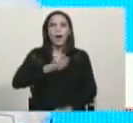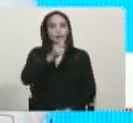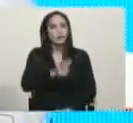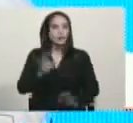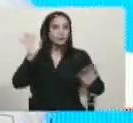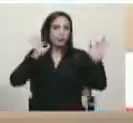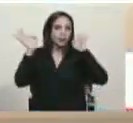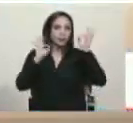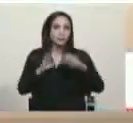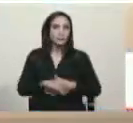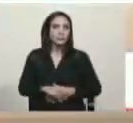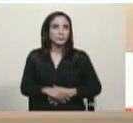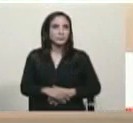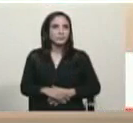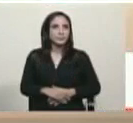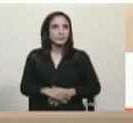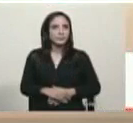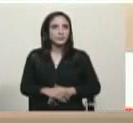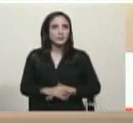Faría.